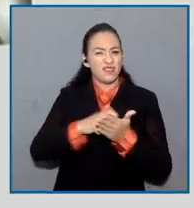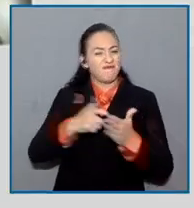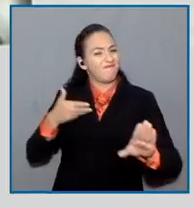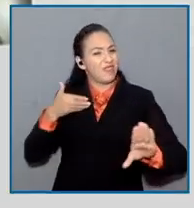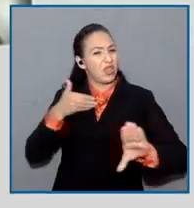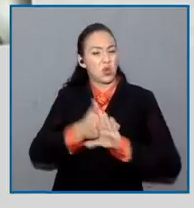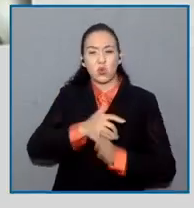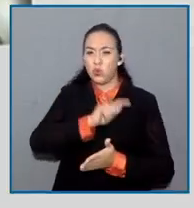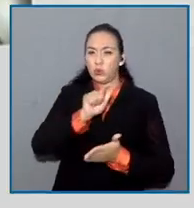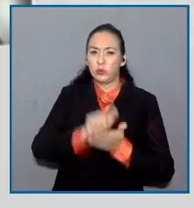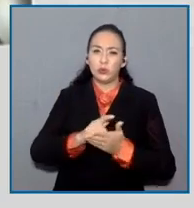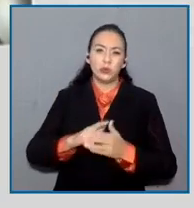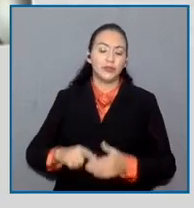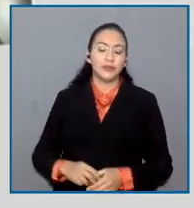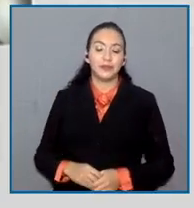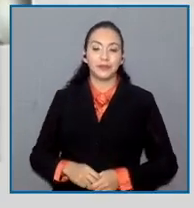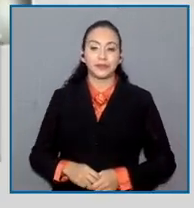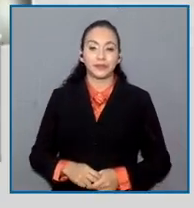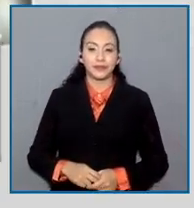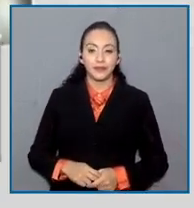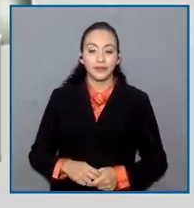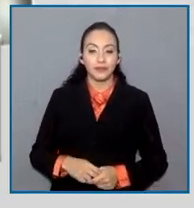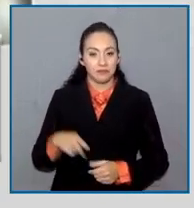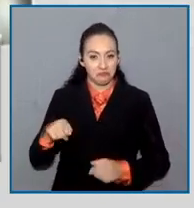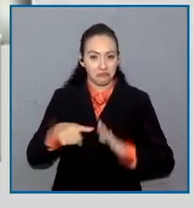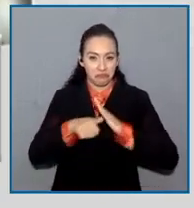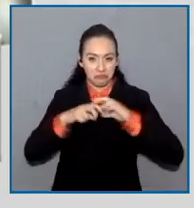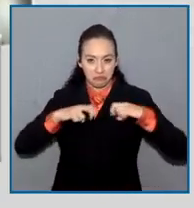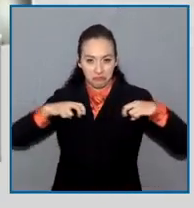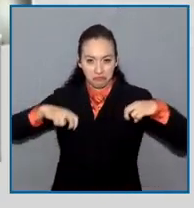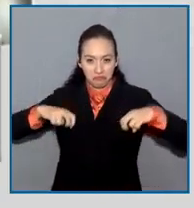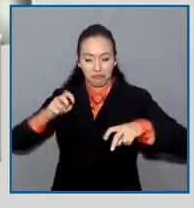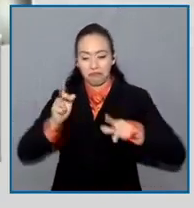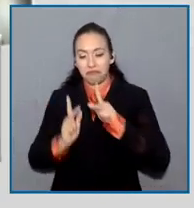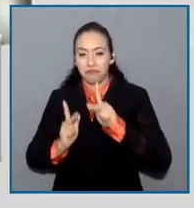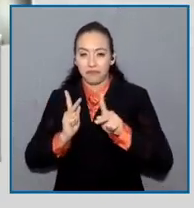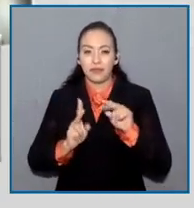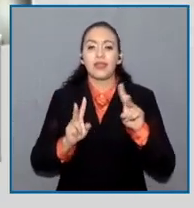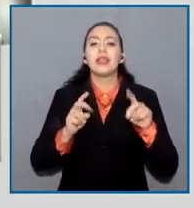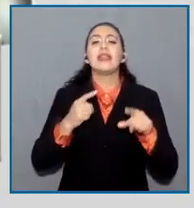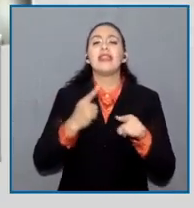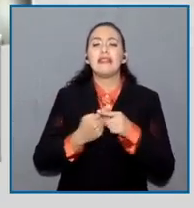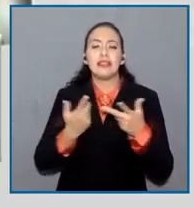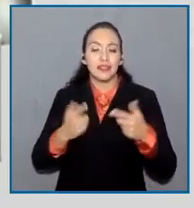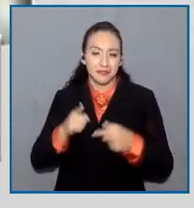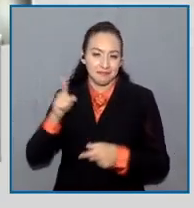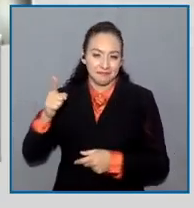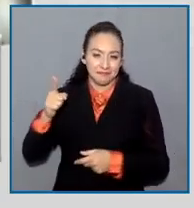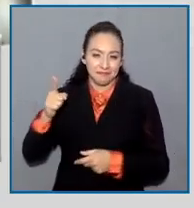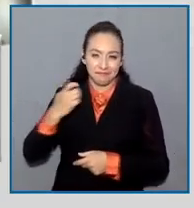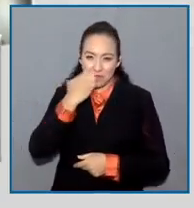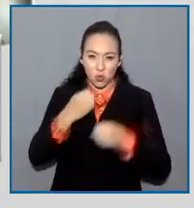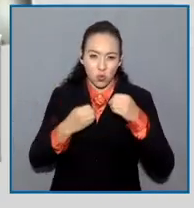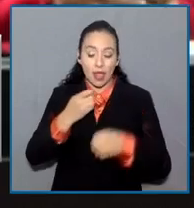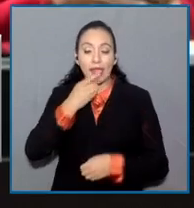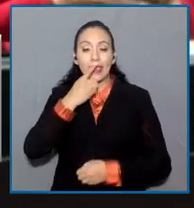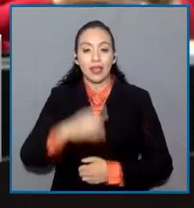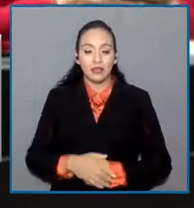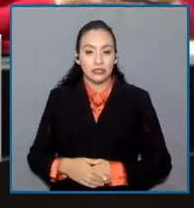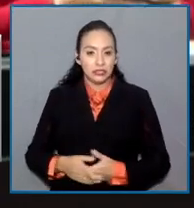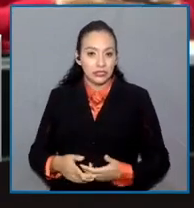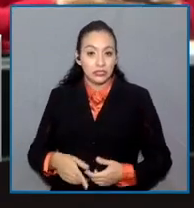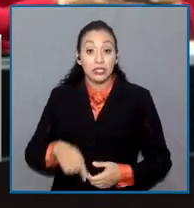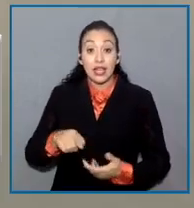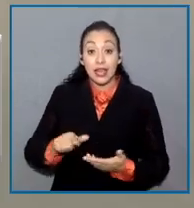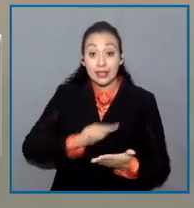En una mesa de análisis organizada por la Escuela Federal de Formación Judicial, personas juzgadoras señalaron que será en las leyes secundarias donde se